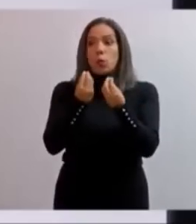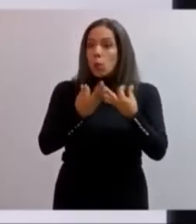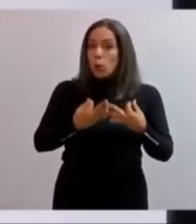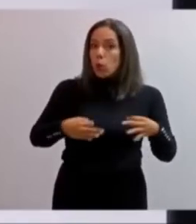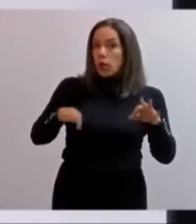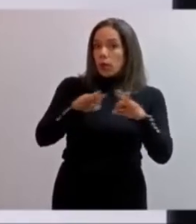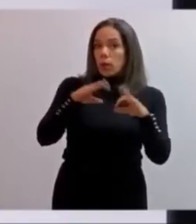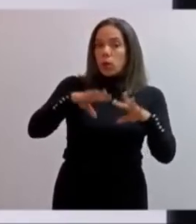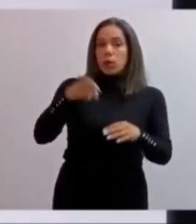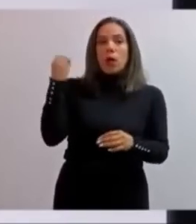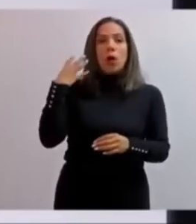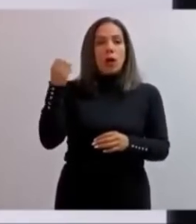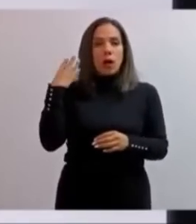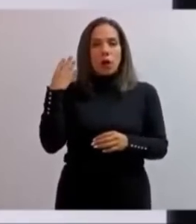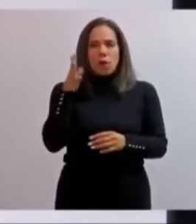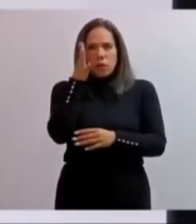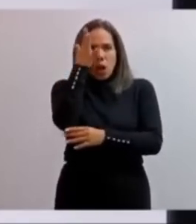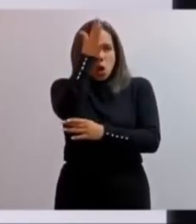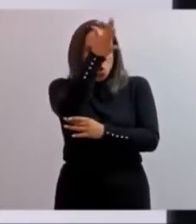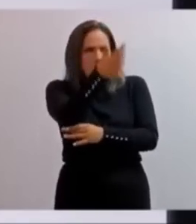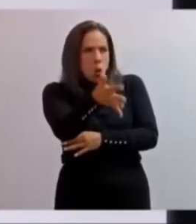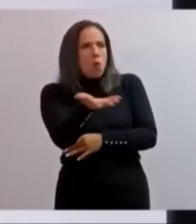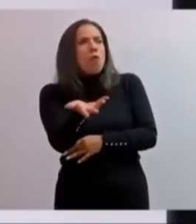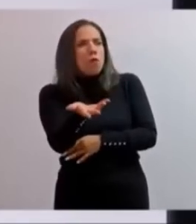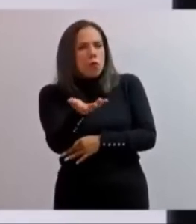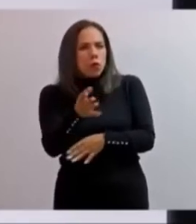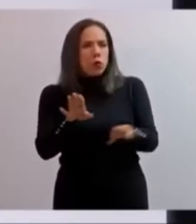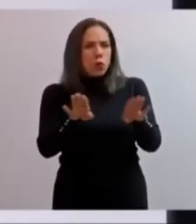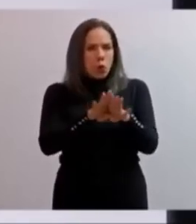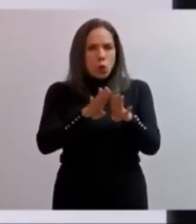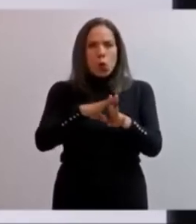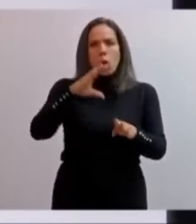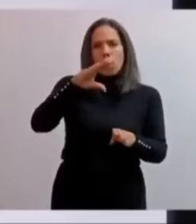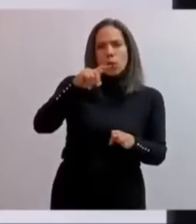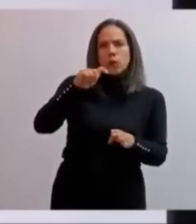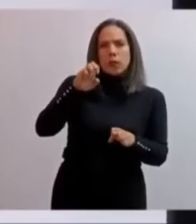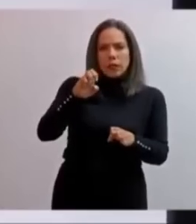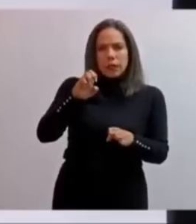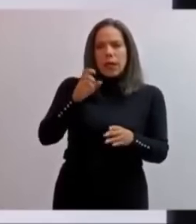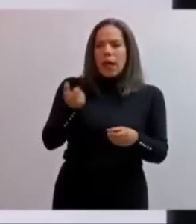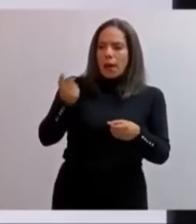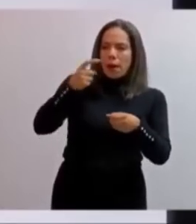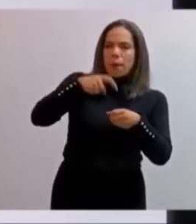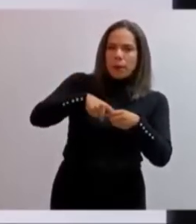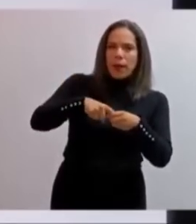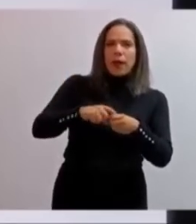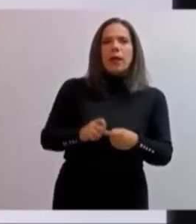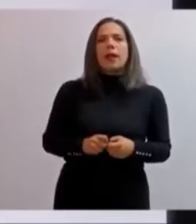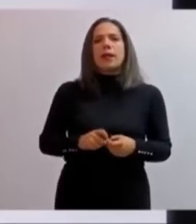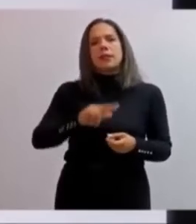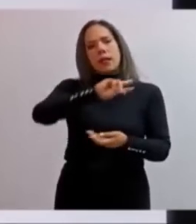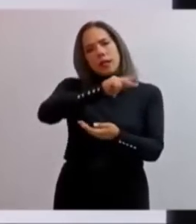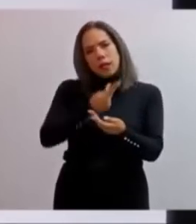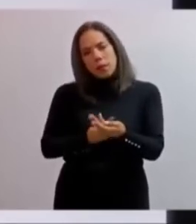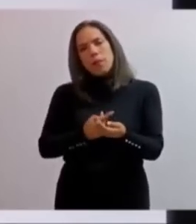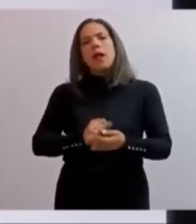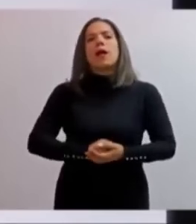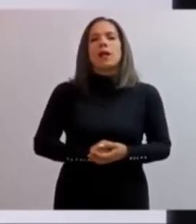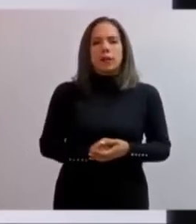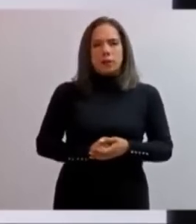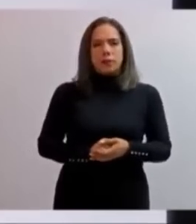la conferencia Perspectivas que se infieren de los consejos técnicos escolares en el Plan de Estudio